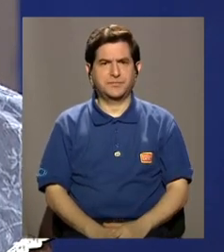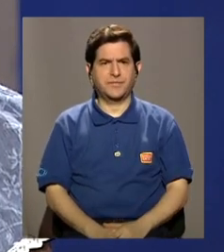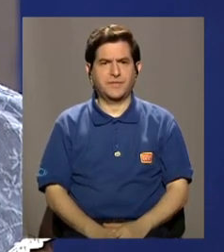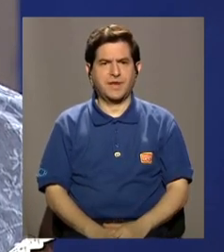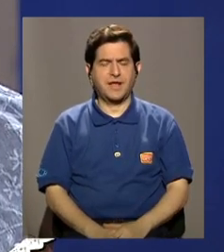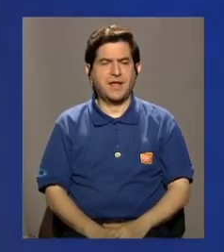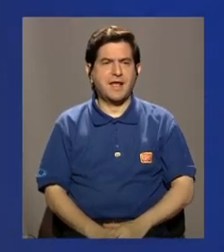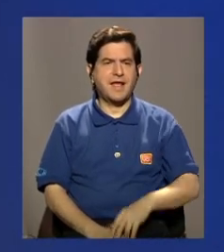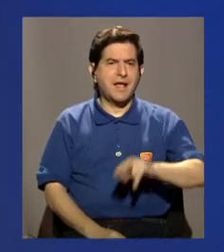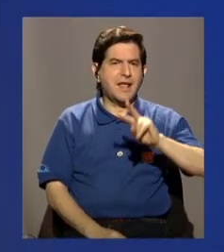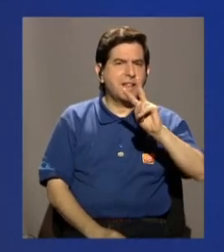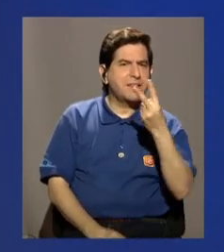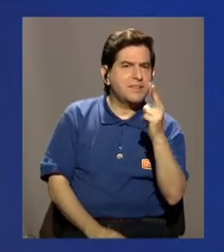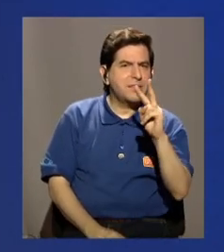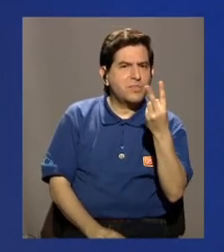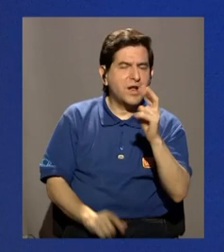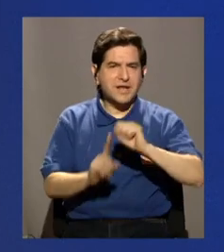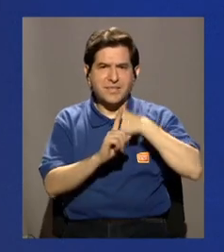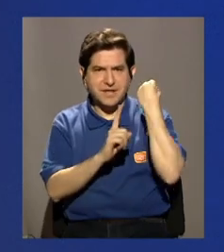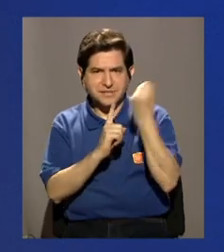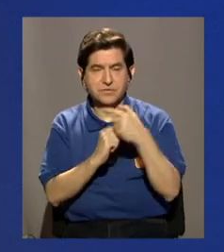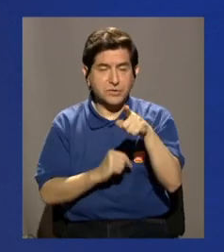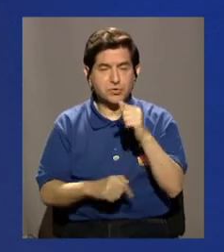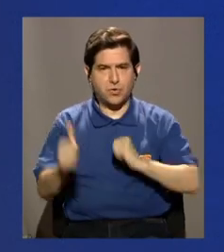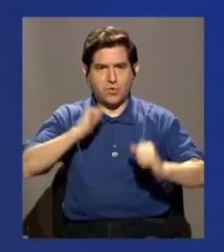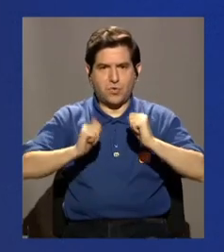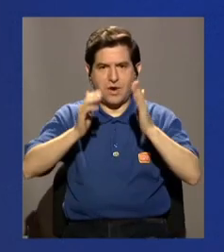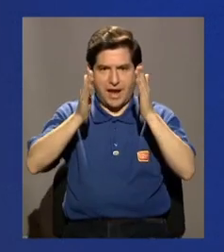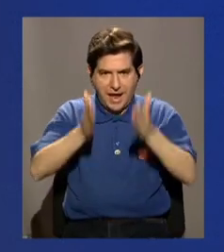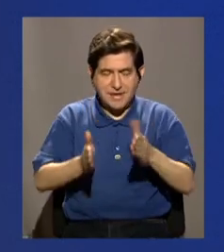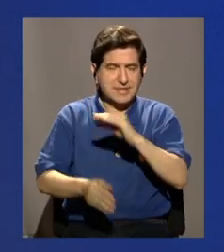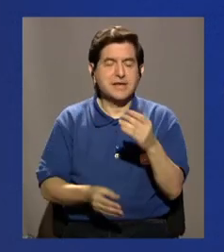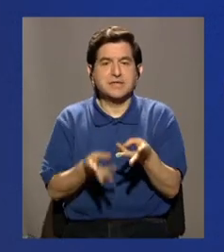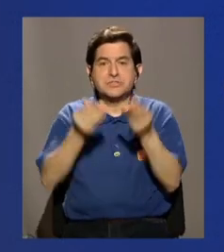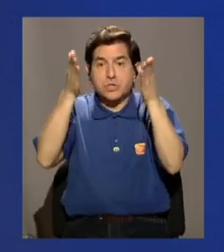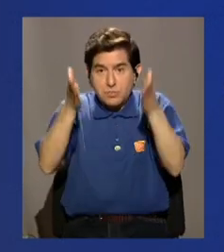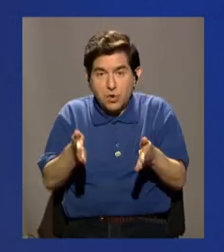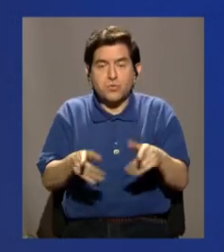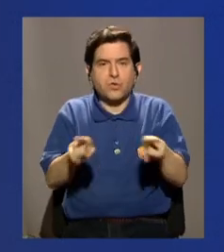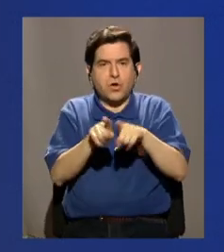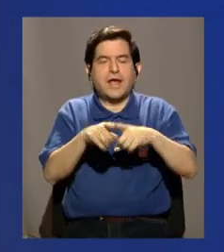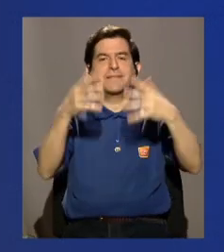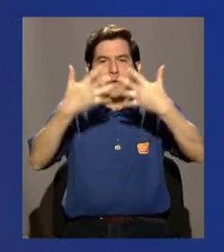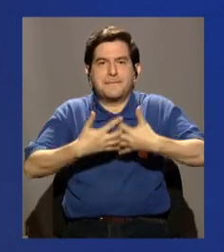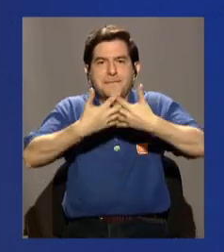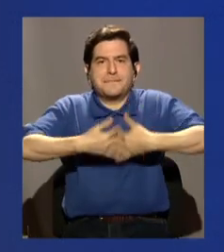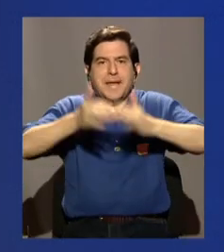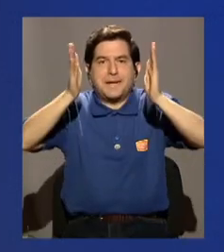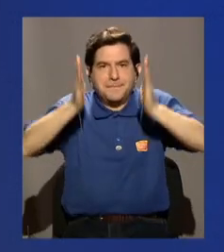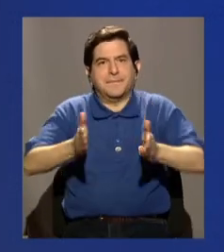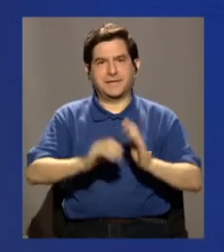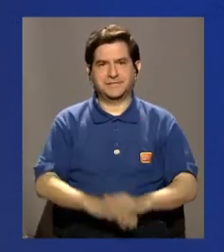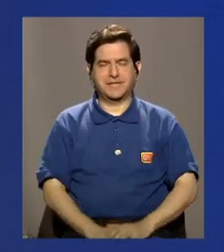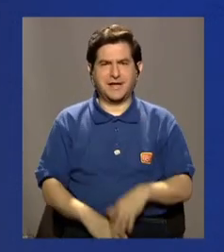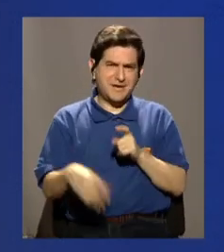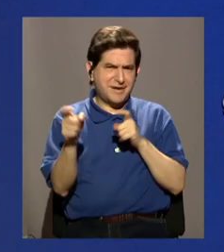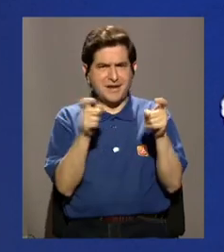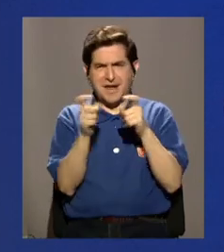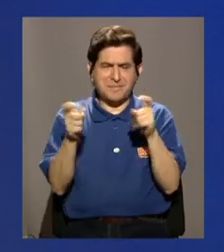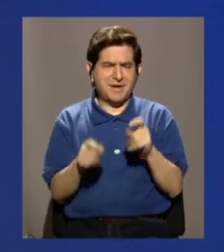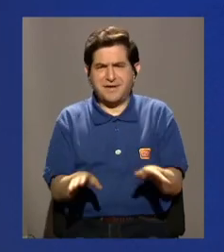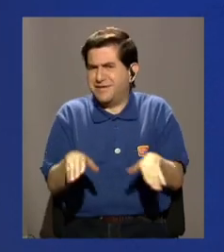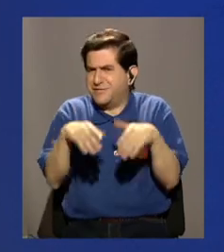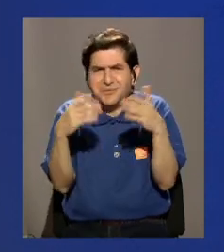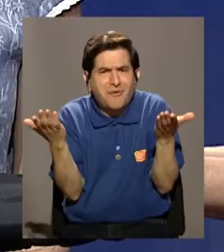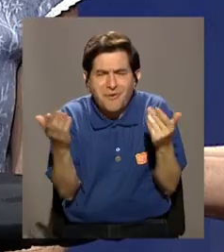sobre la dualidad tuya de ser actriz y ser productora y ser empresaria cómo